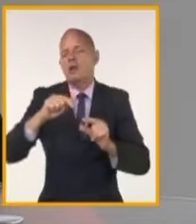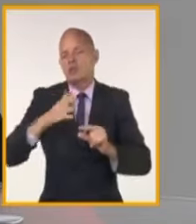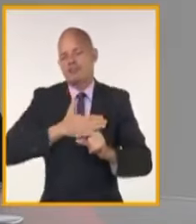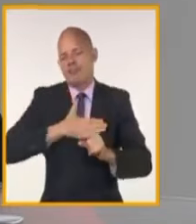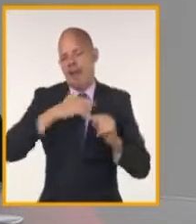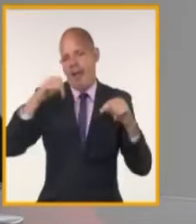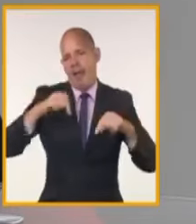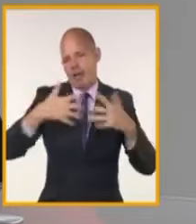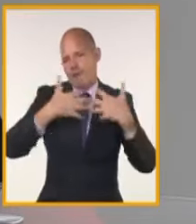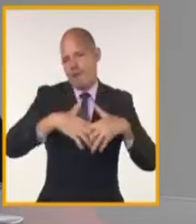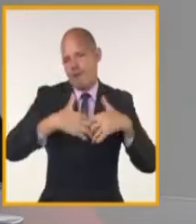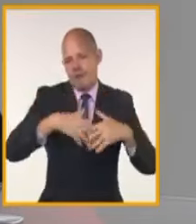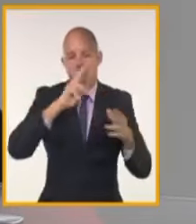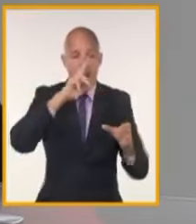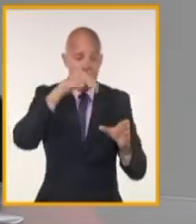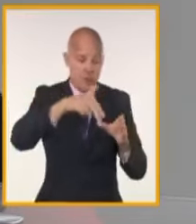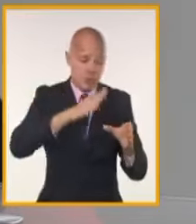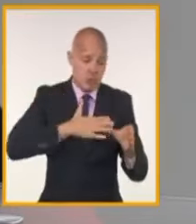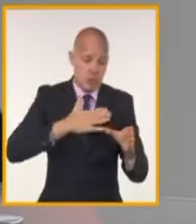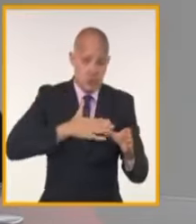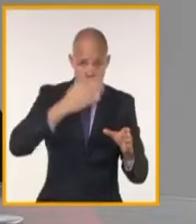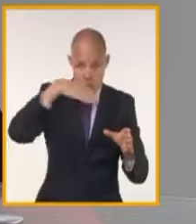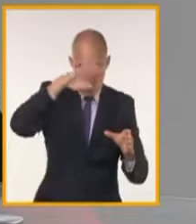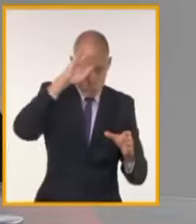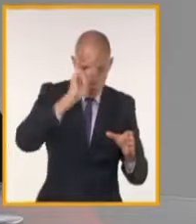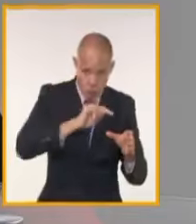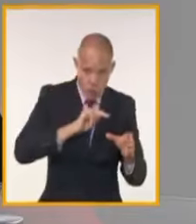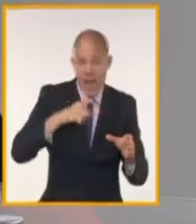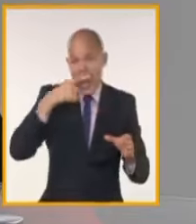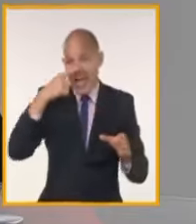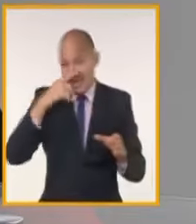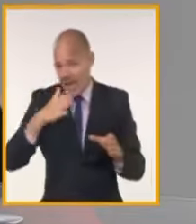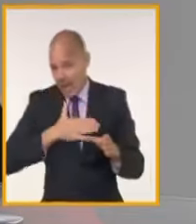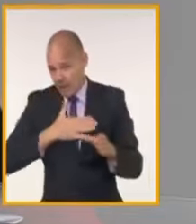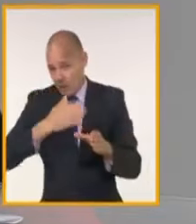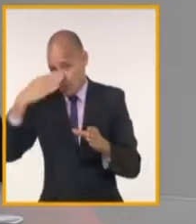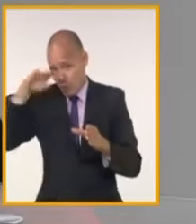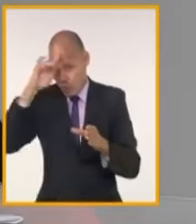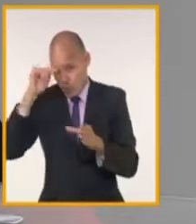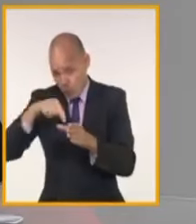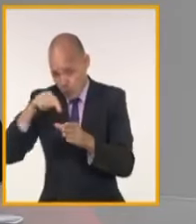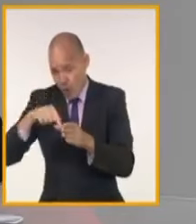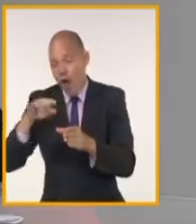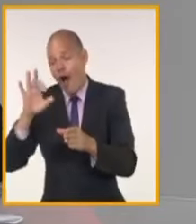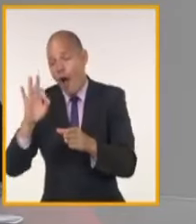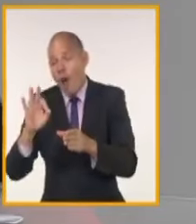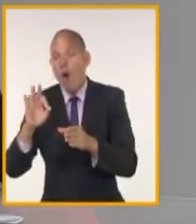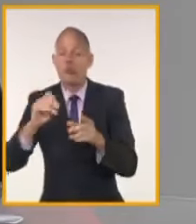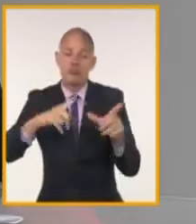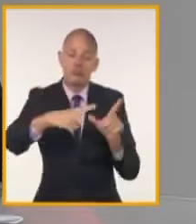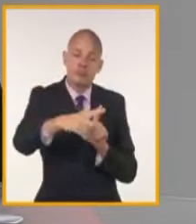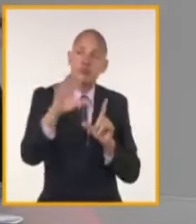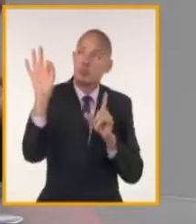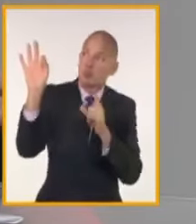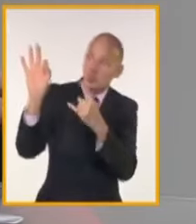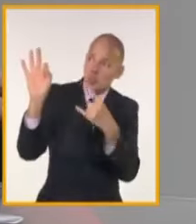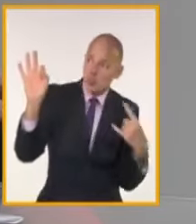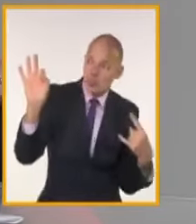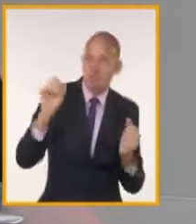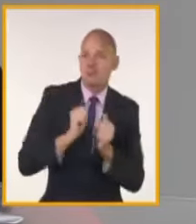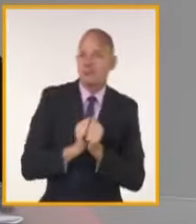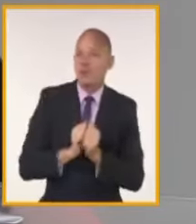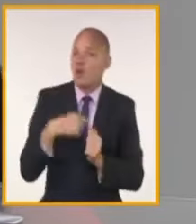nativo cubano que mencionaba el ministro con el gas acompañante de Los Pozos petróleos y con la energía renovable sin combustible de